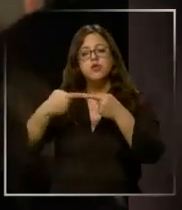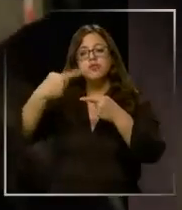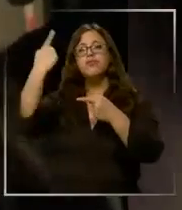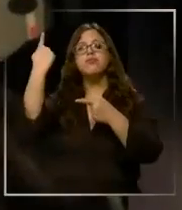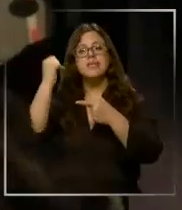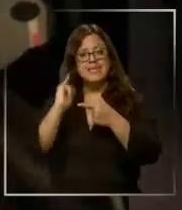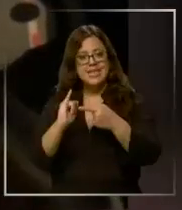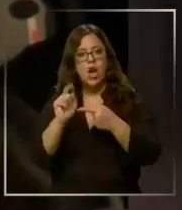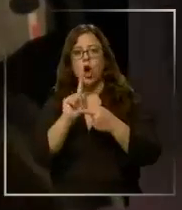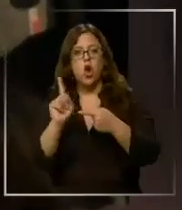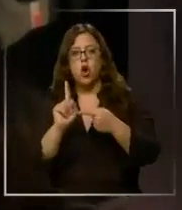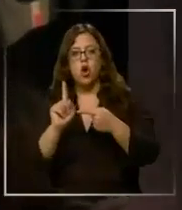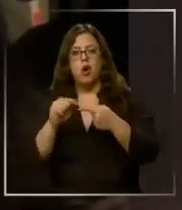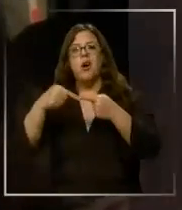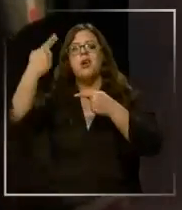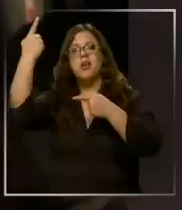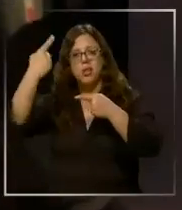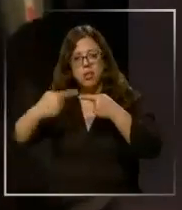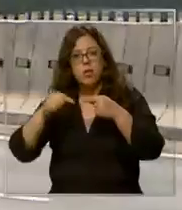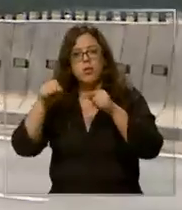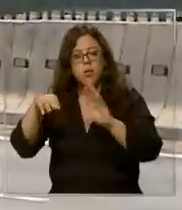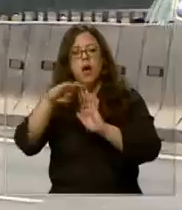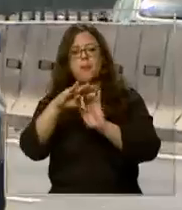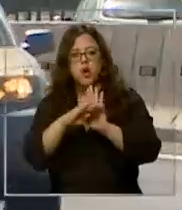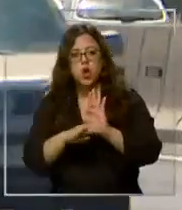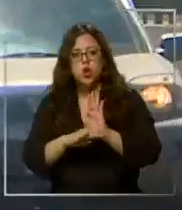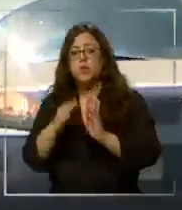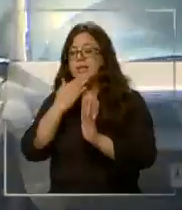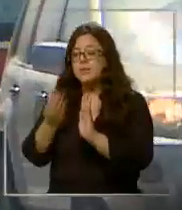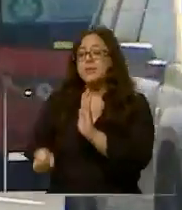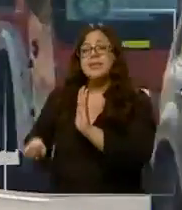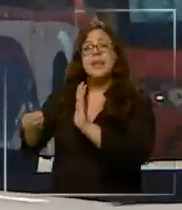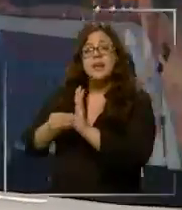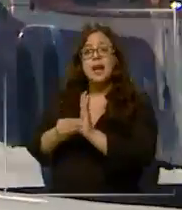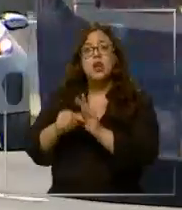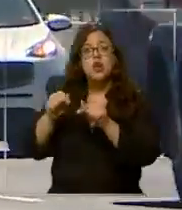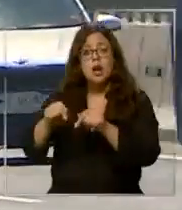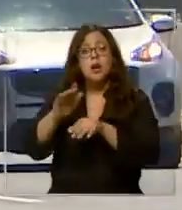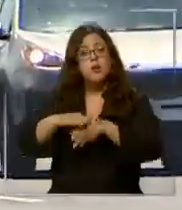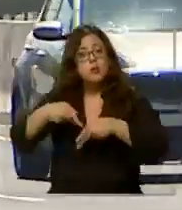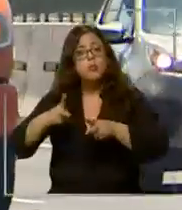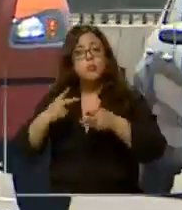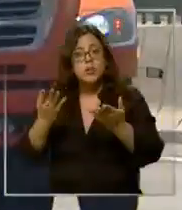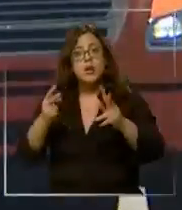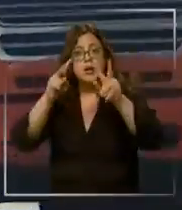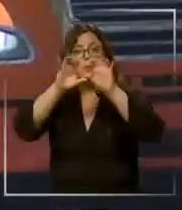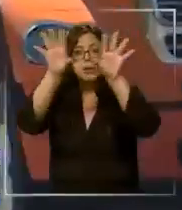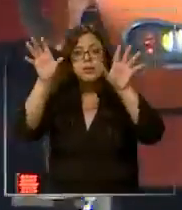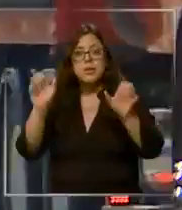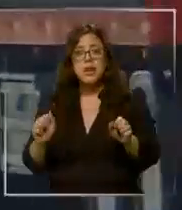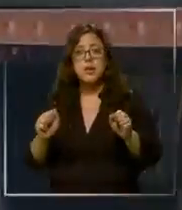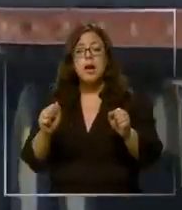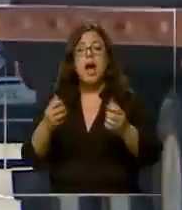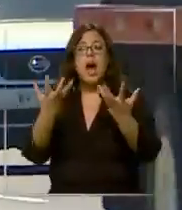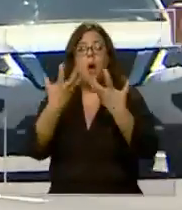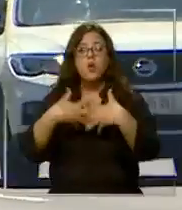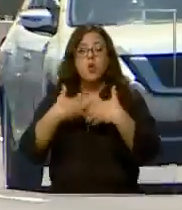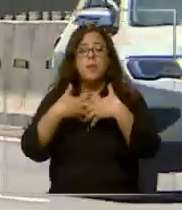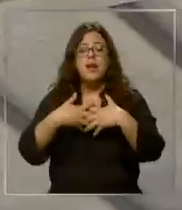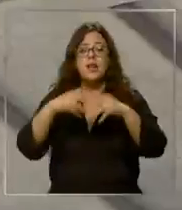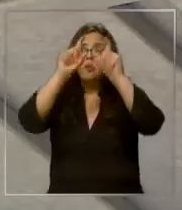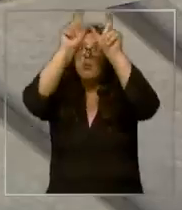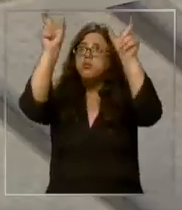o no. Ese es el protocolo. Agregaron además que han estado disponibles para implementar el sistema de cobro automático a través de